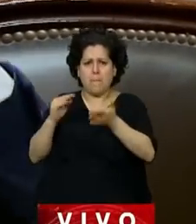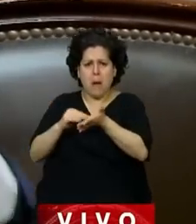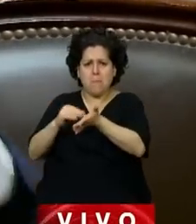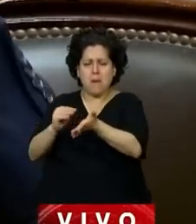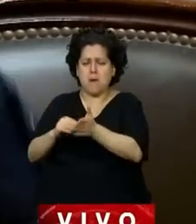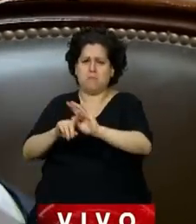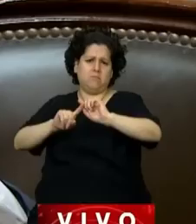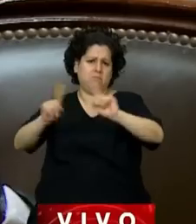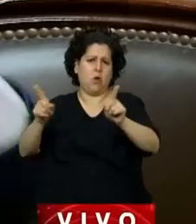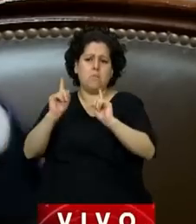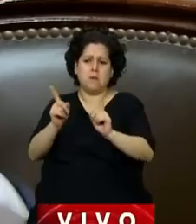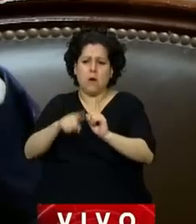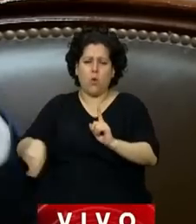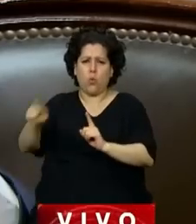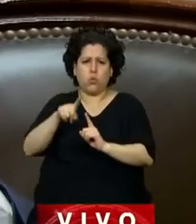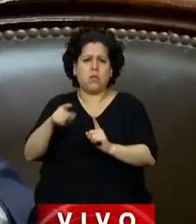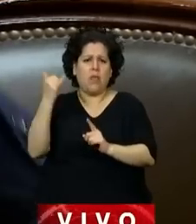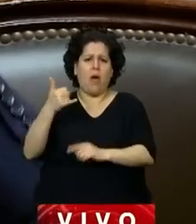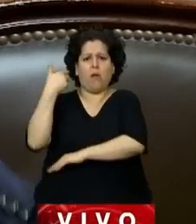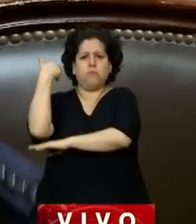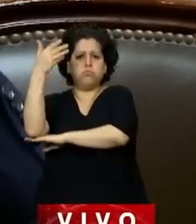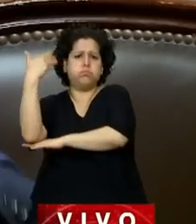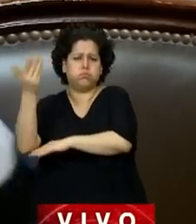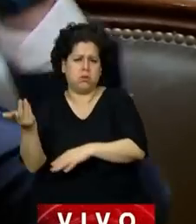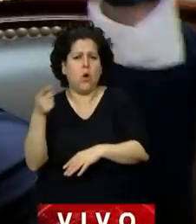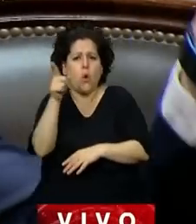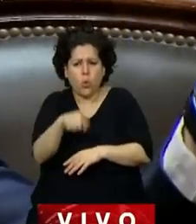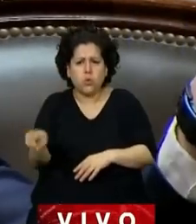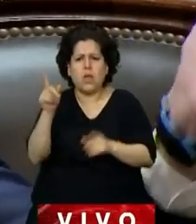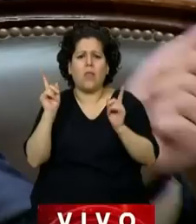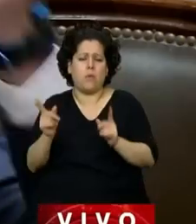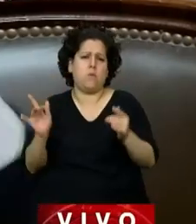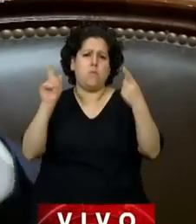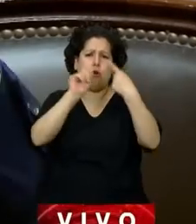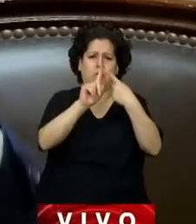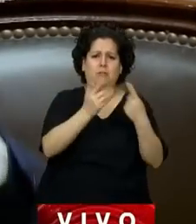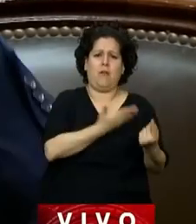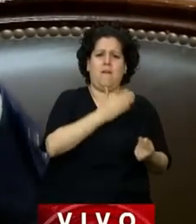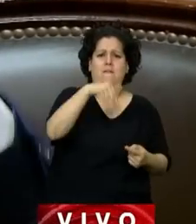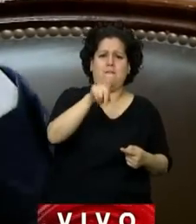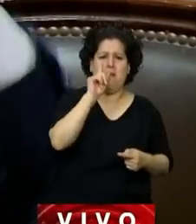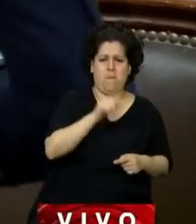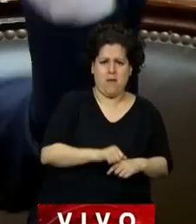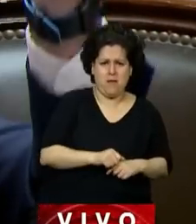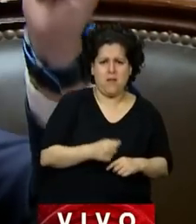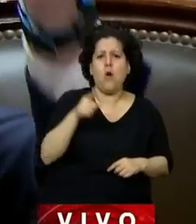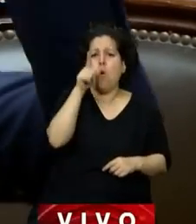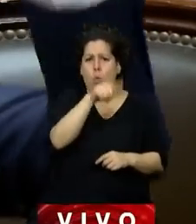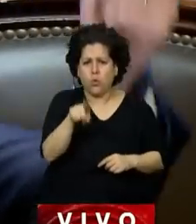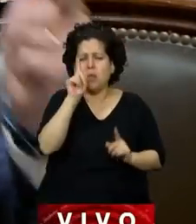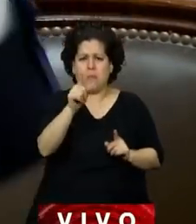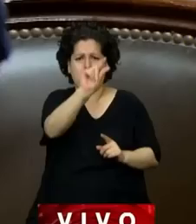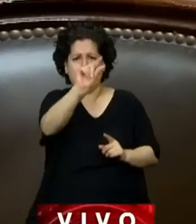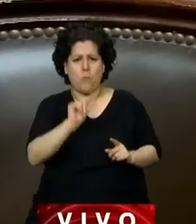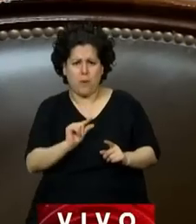sigan construyendo ustedes sus propios relatos. Ustedes volvieron al fondo, ustedes volvieron a tomar más empréstitos y se